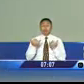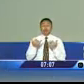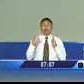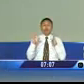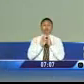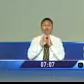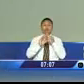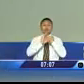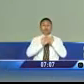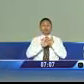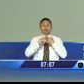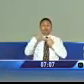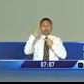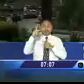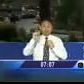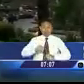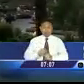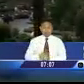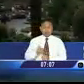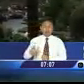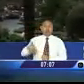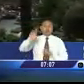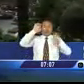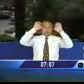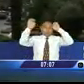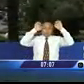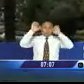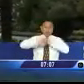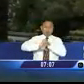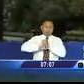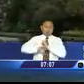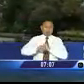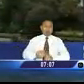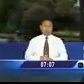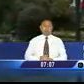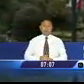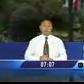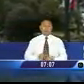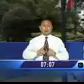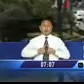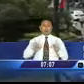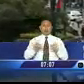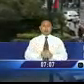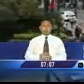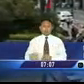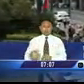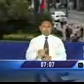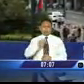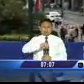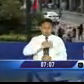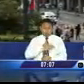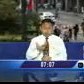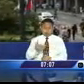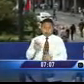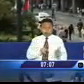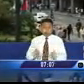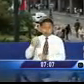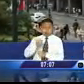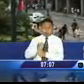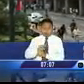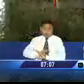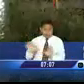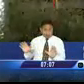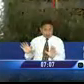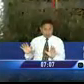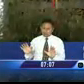son para muchos candidatos una de las estrategias de campaña más atractivas. Pero, ¿son el mecanismo adecuado para conocer los planes de trabajo? Es